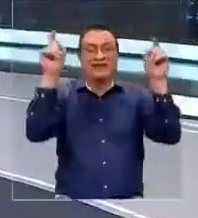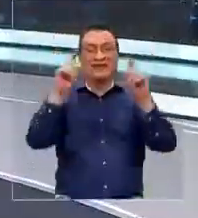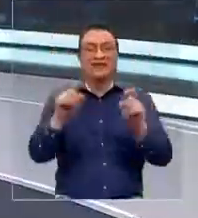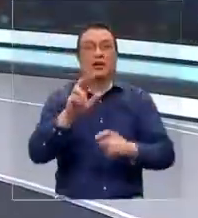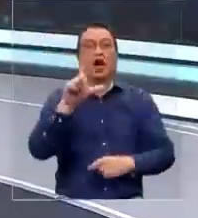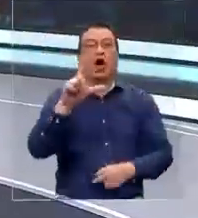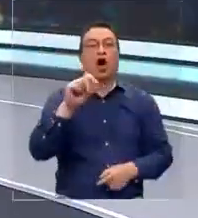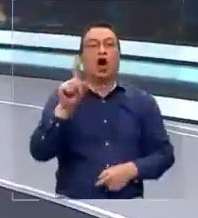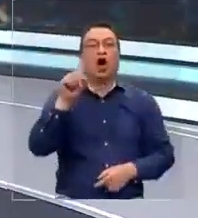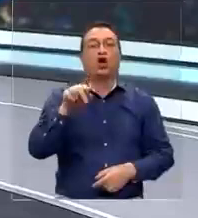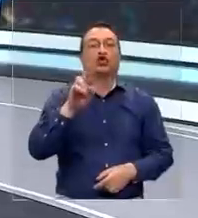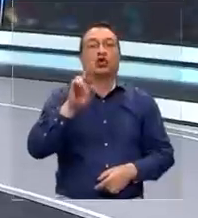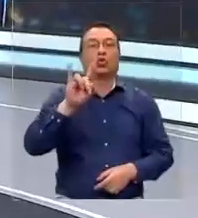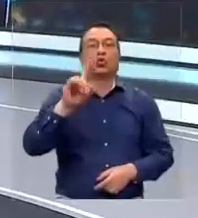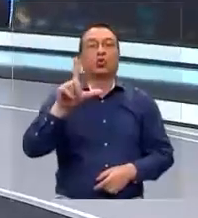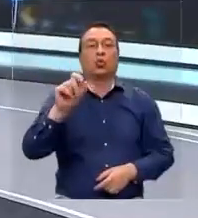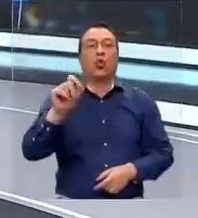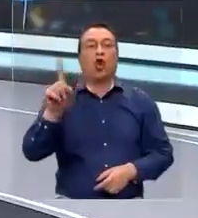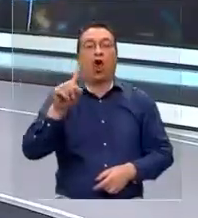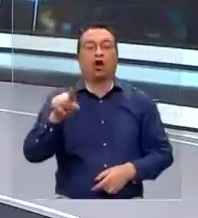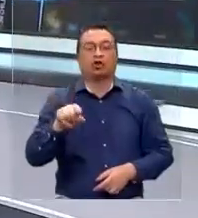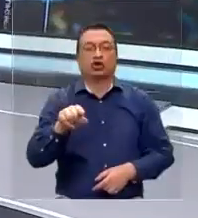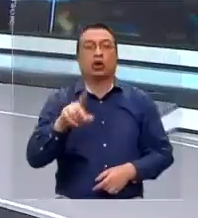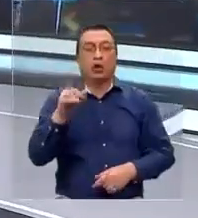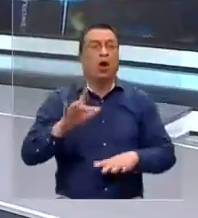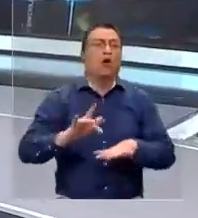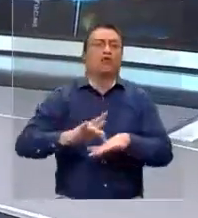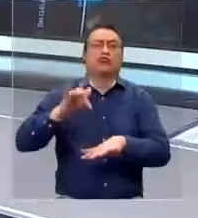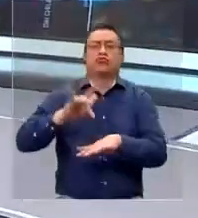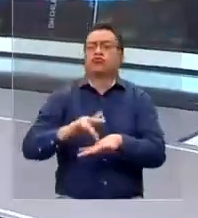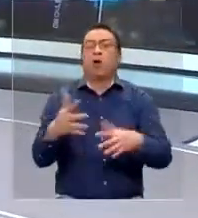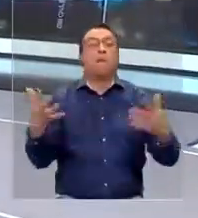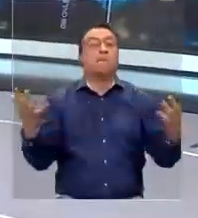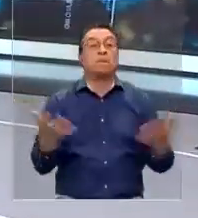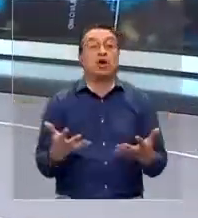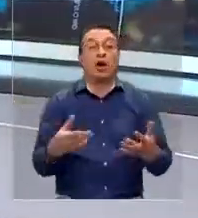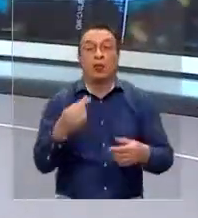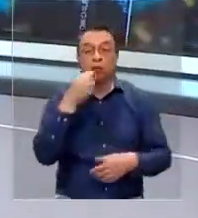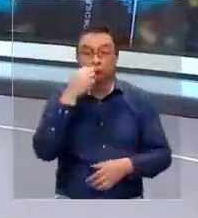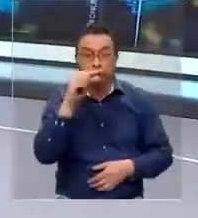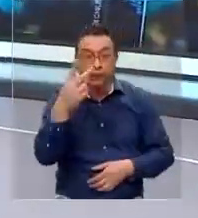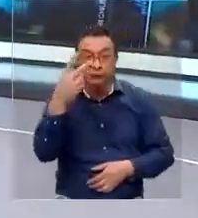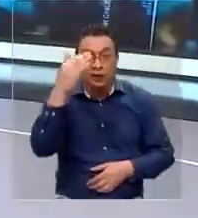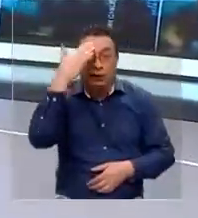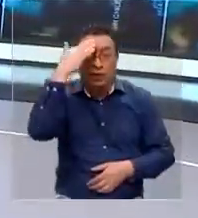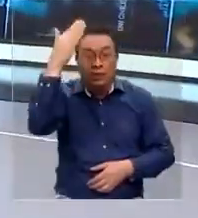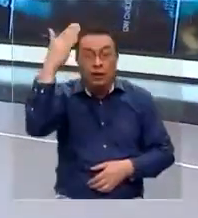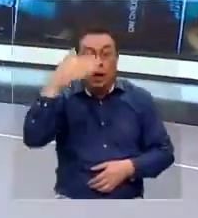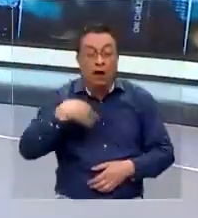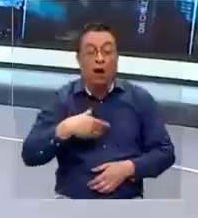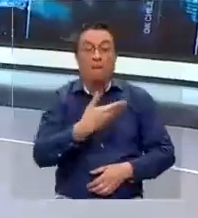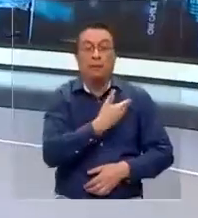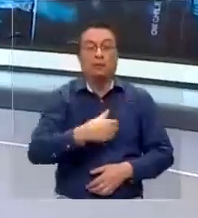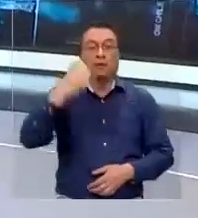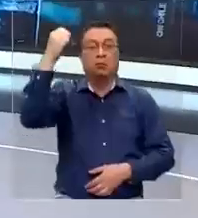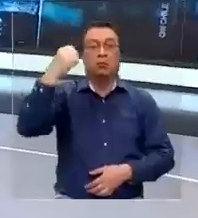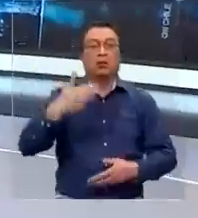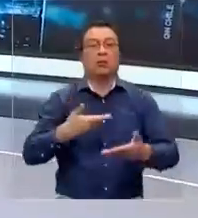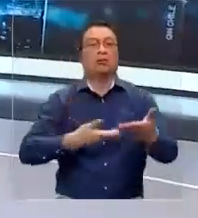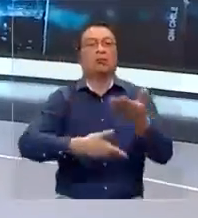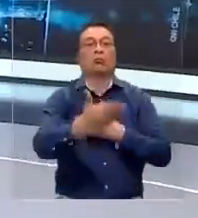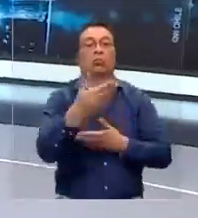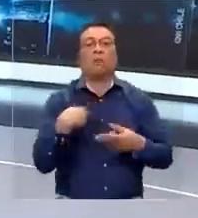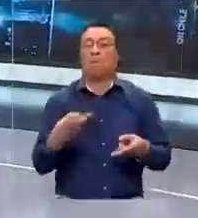Rulos. Autoridades locales están indignadas porque esto se da a menos de 20 días de que el presidente Sebastián Piñera deje el